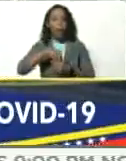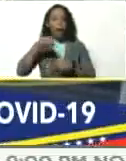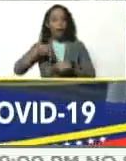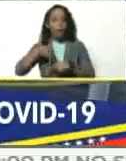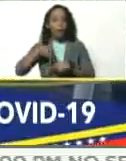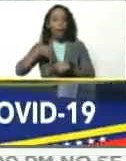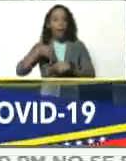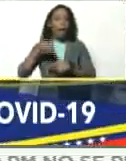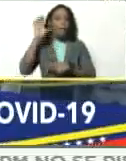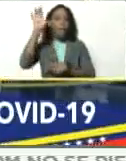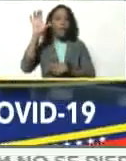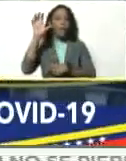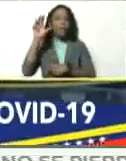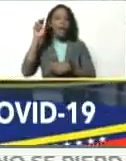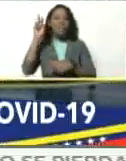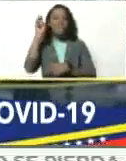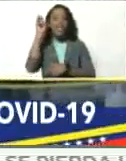Black Friday.